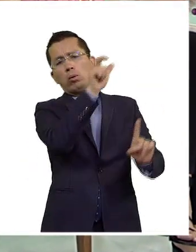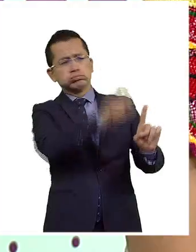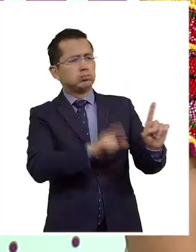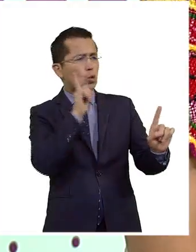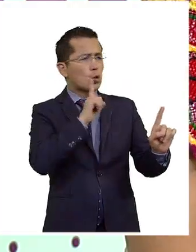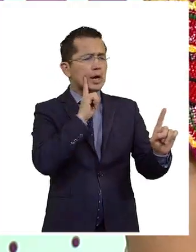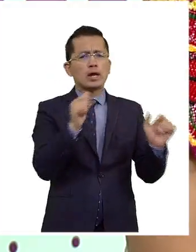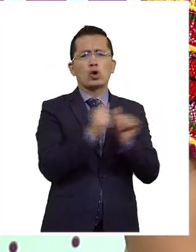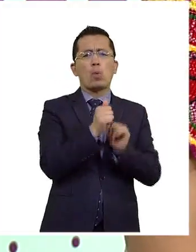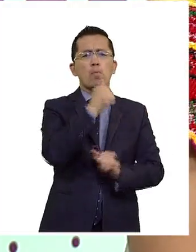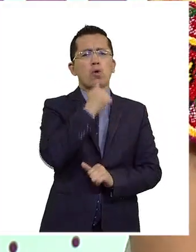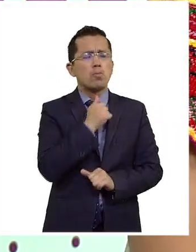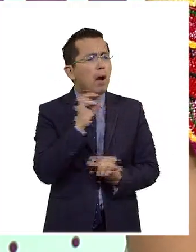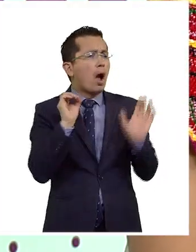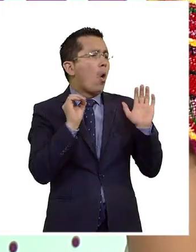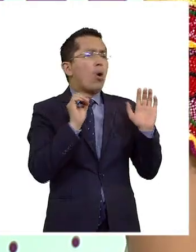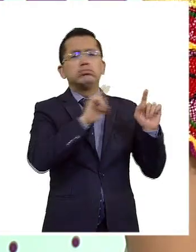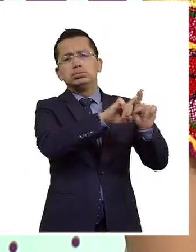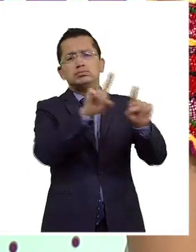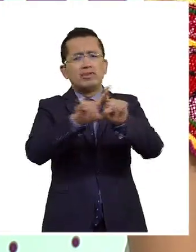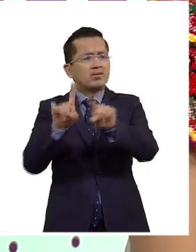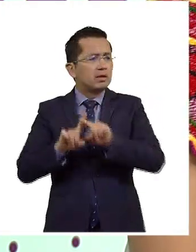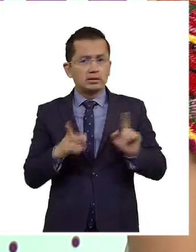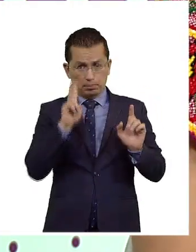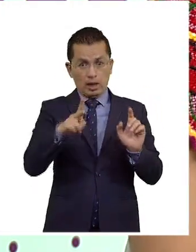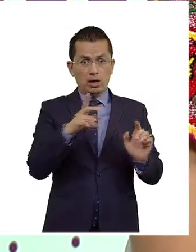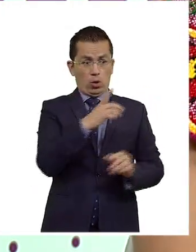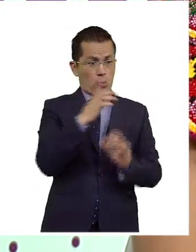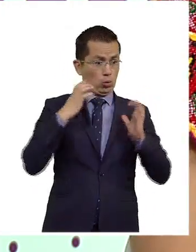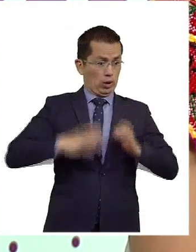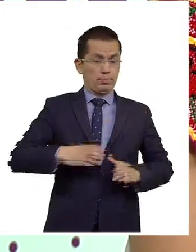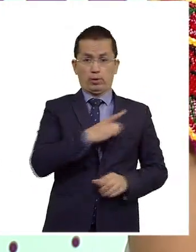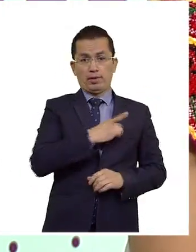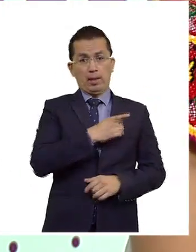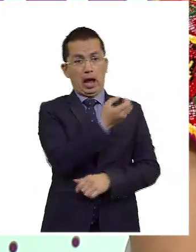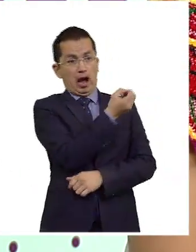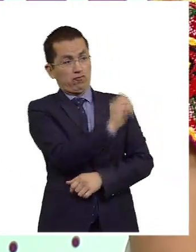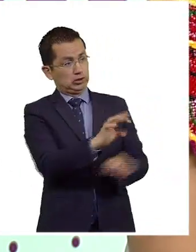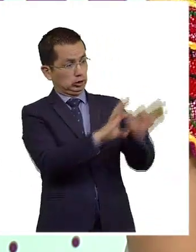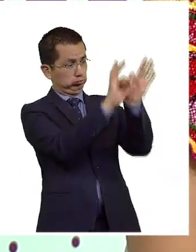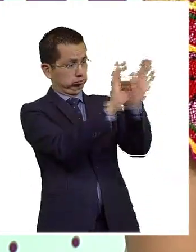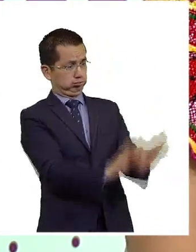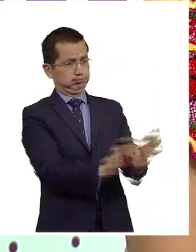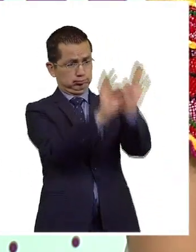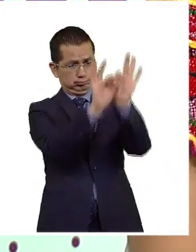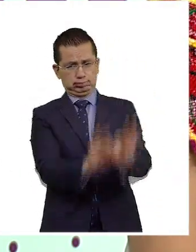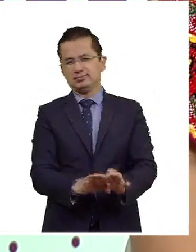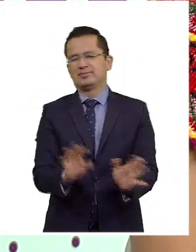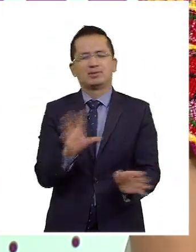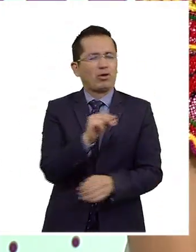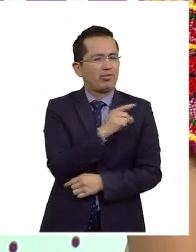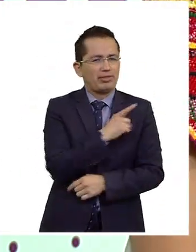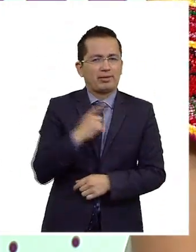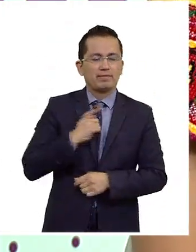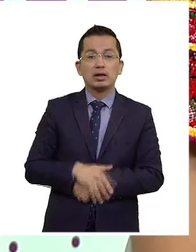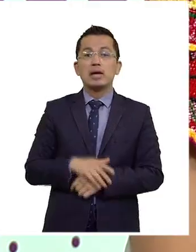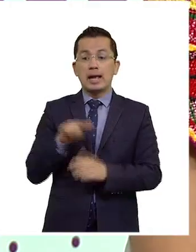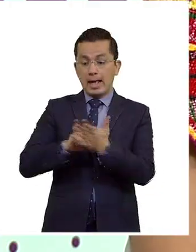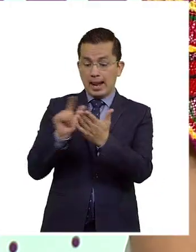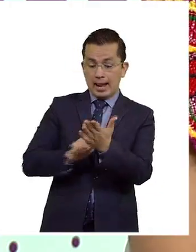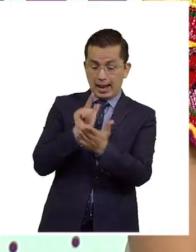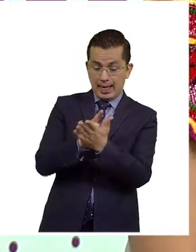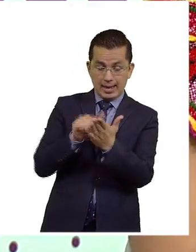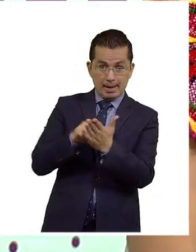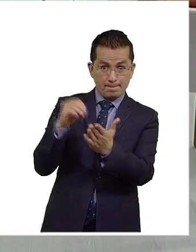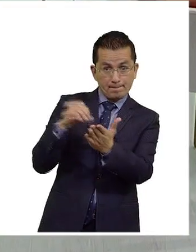que el cuerpo no tiene por qué ser normado, ¿no? Claro. Pero debe haber independencia para ello. Pero es importantísimo esto, la reforma nada tiene que ver